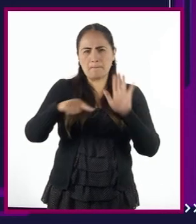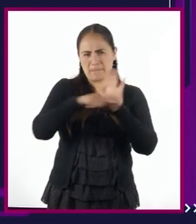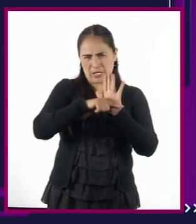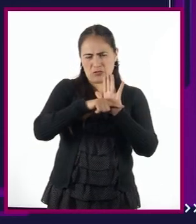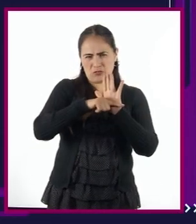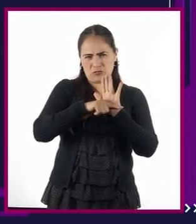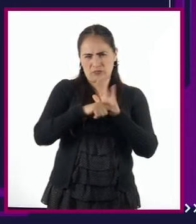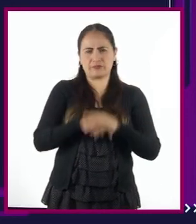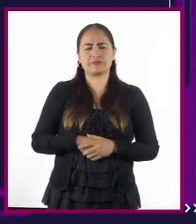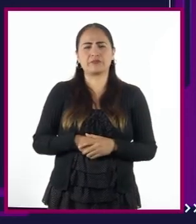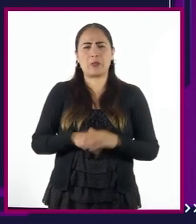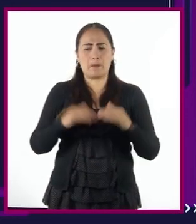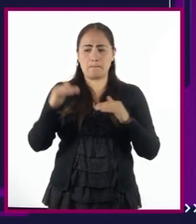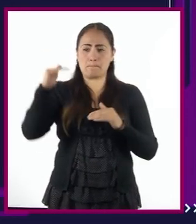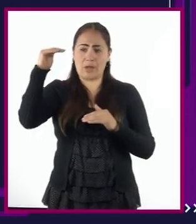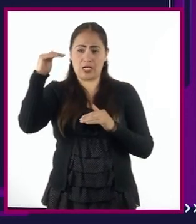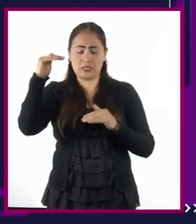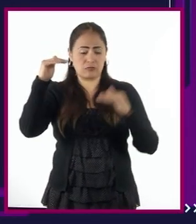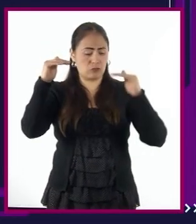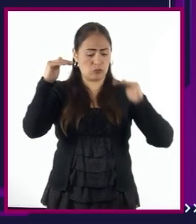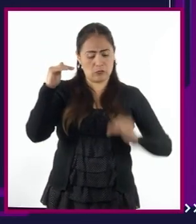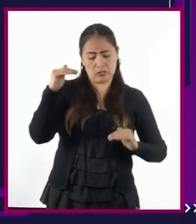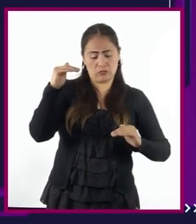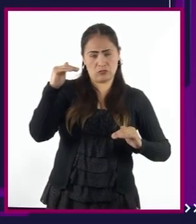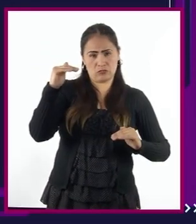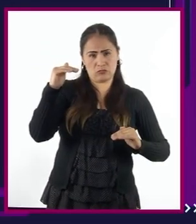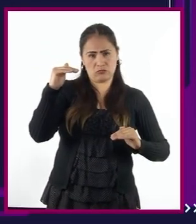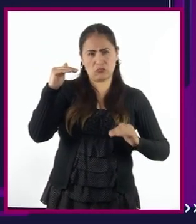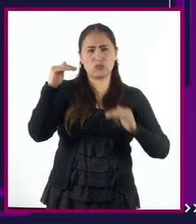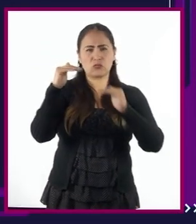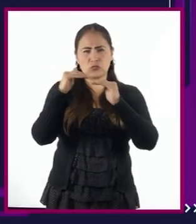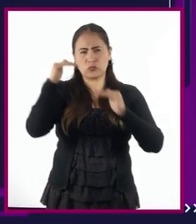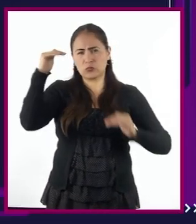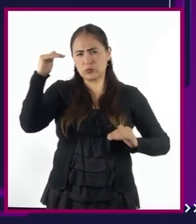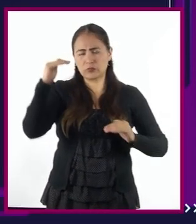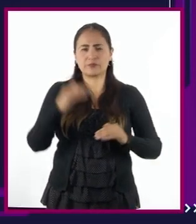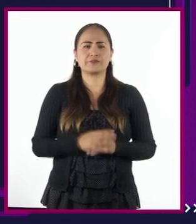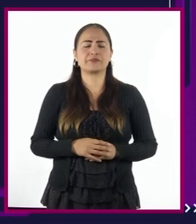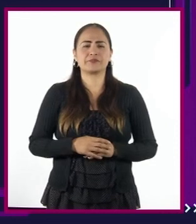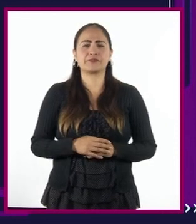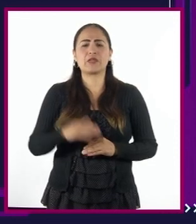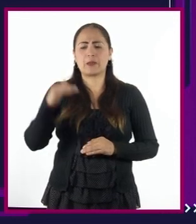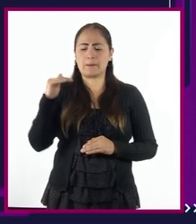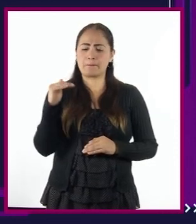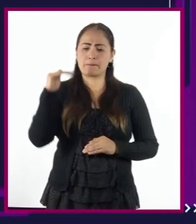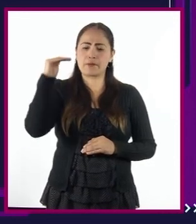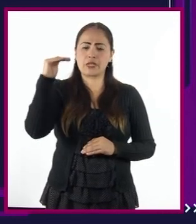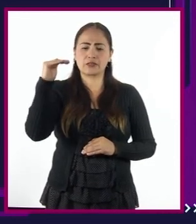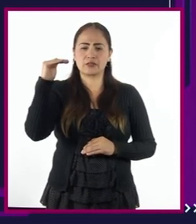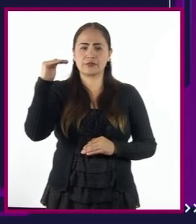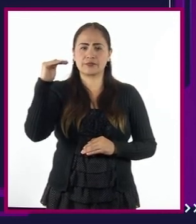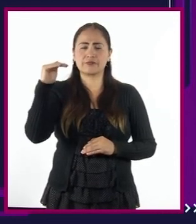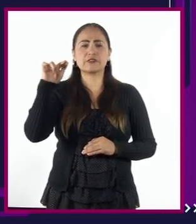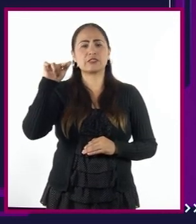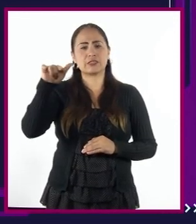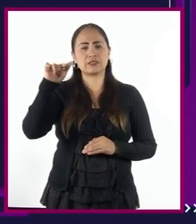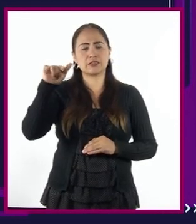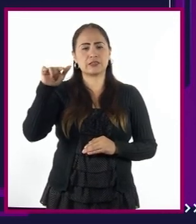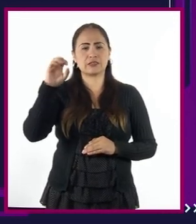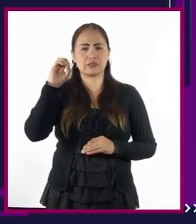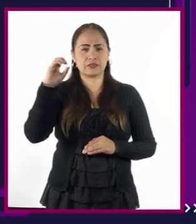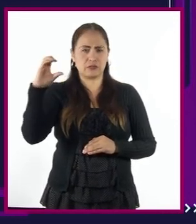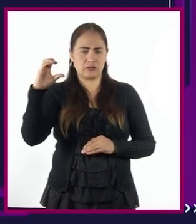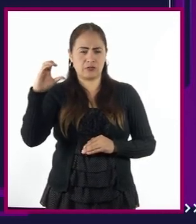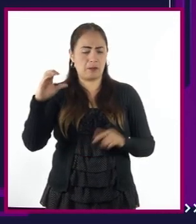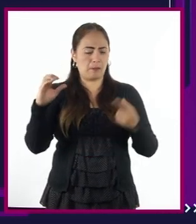temperatura máxima y la temperatura mínima? La temperatura máxima es de 17 grados